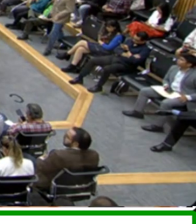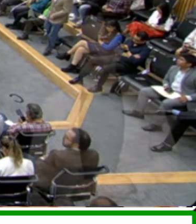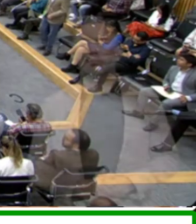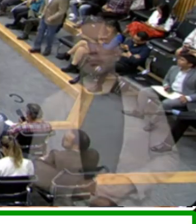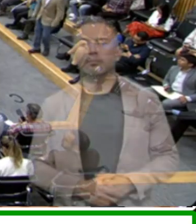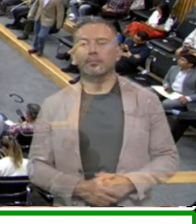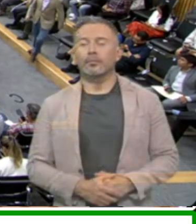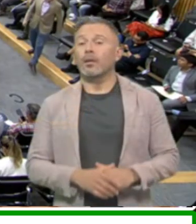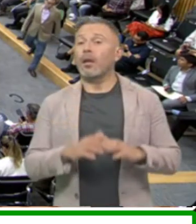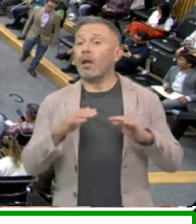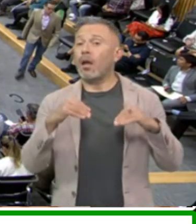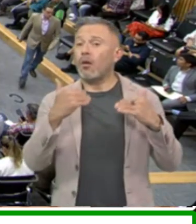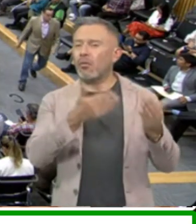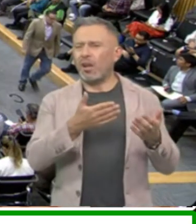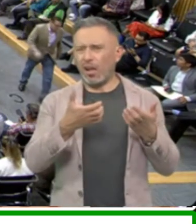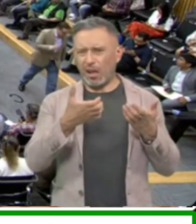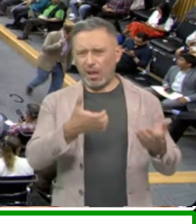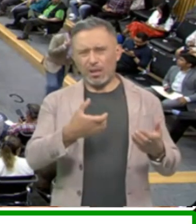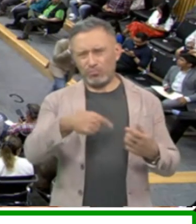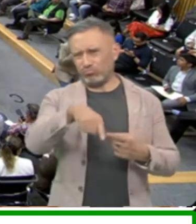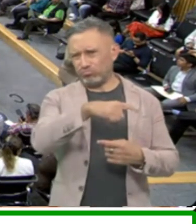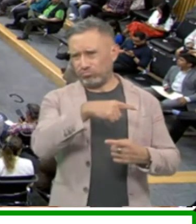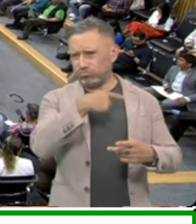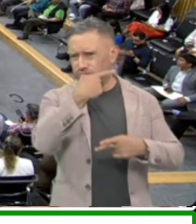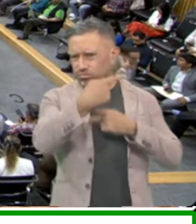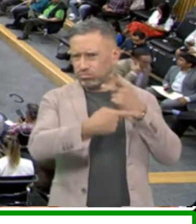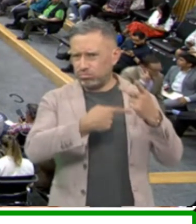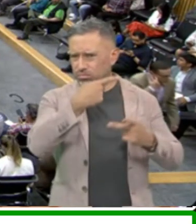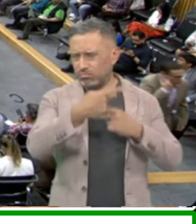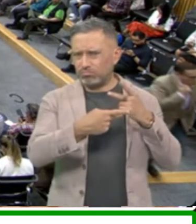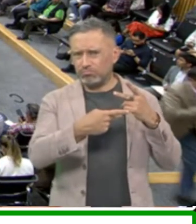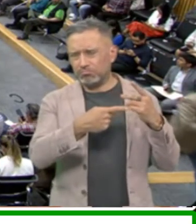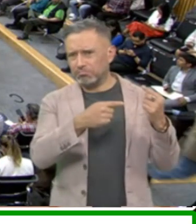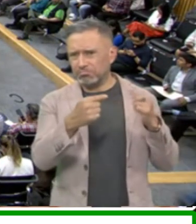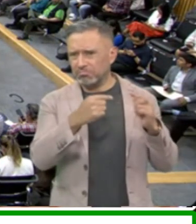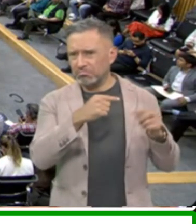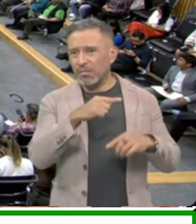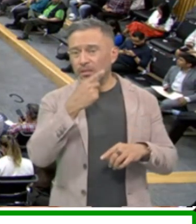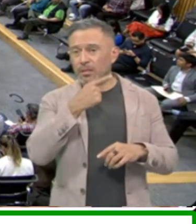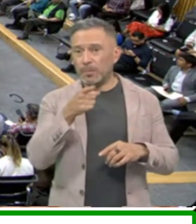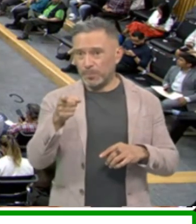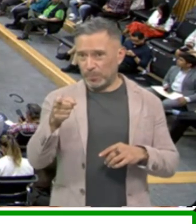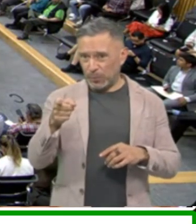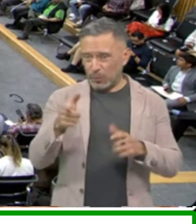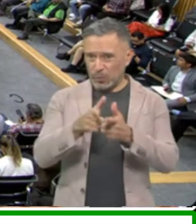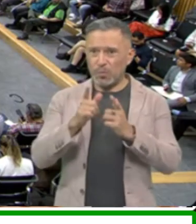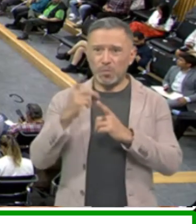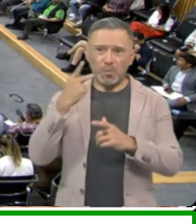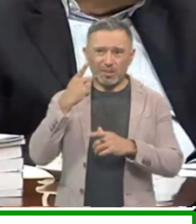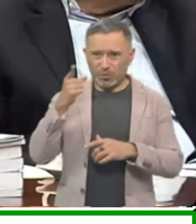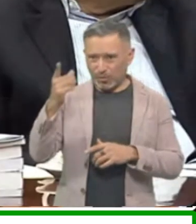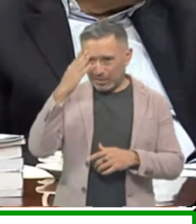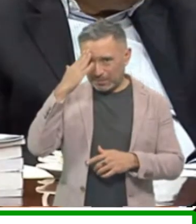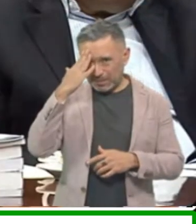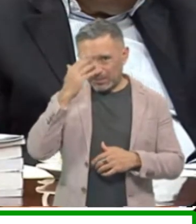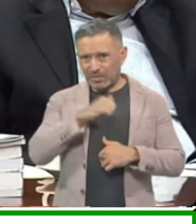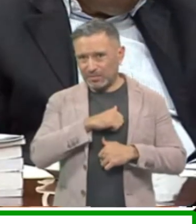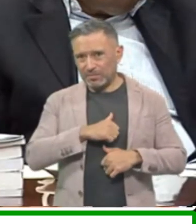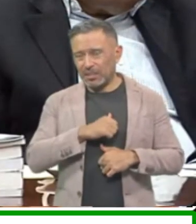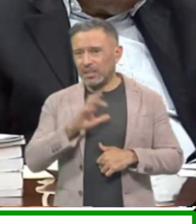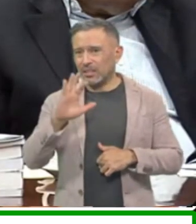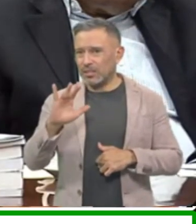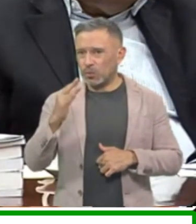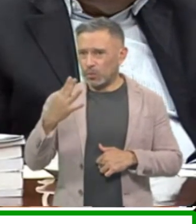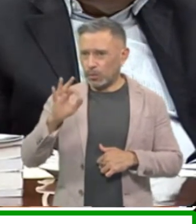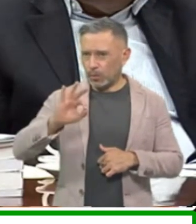explicable el que la mayoría que usted encabeza, la coalición que usted encabeza, que representa en el ámbito legislativo el